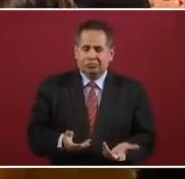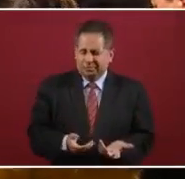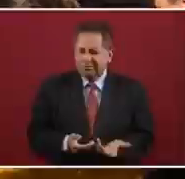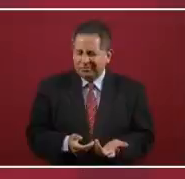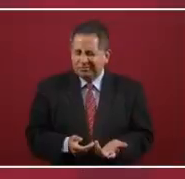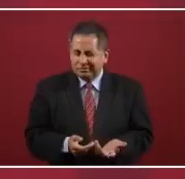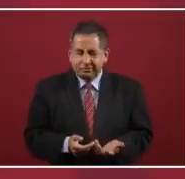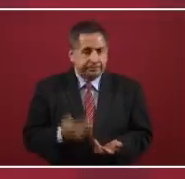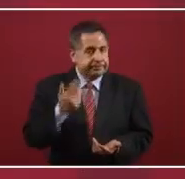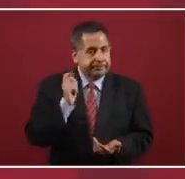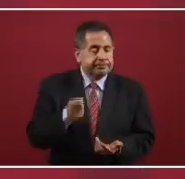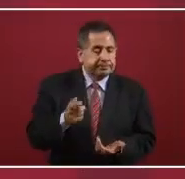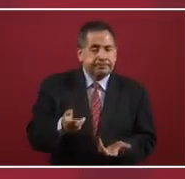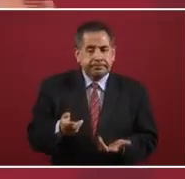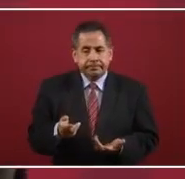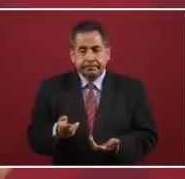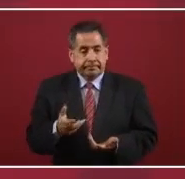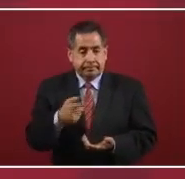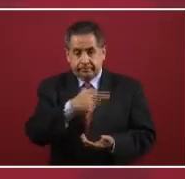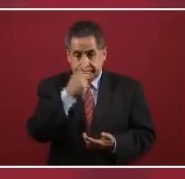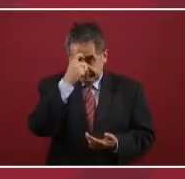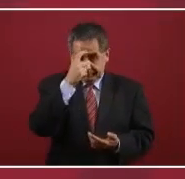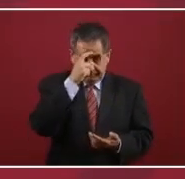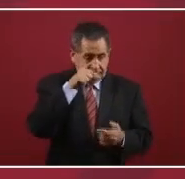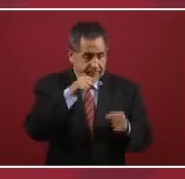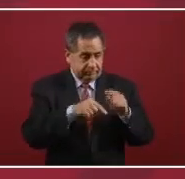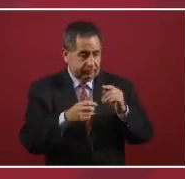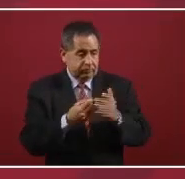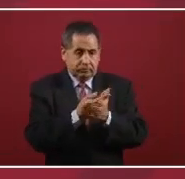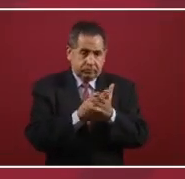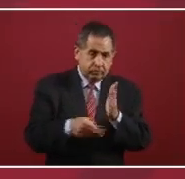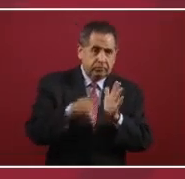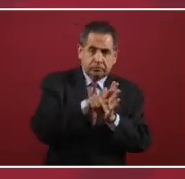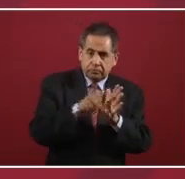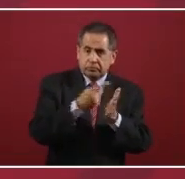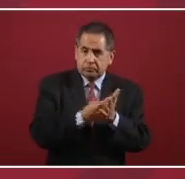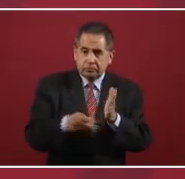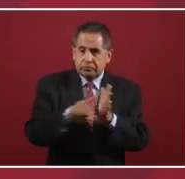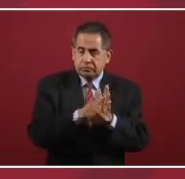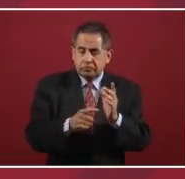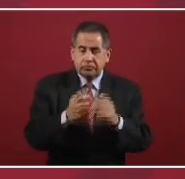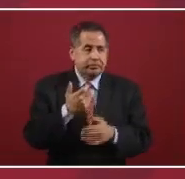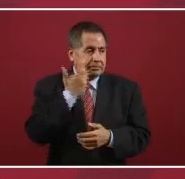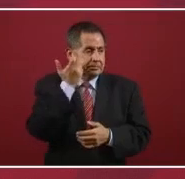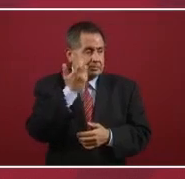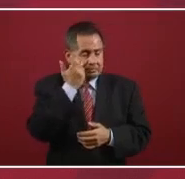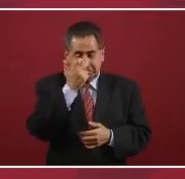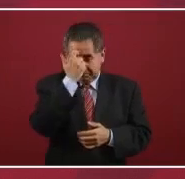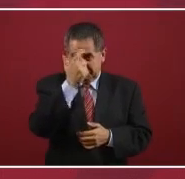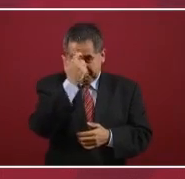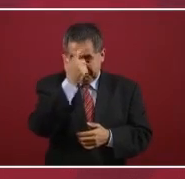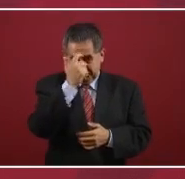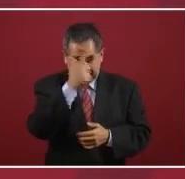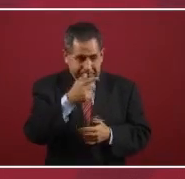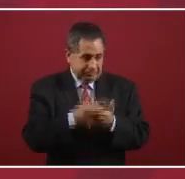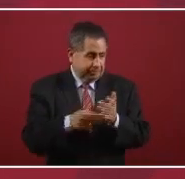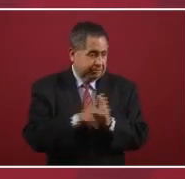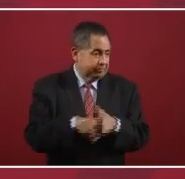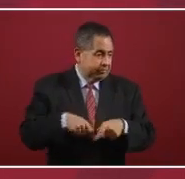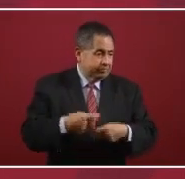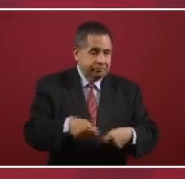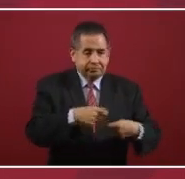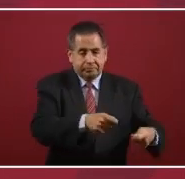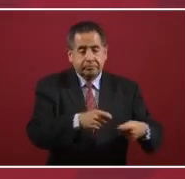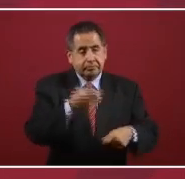Entonces, crearon estas nuevas plazas